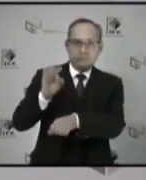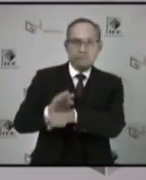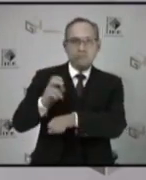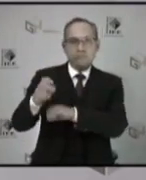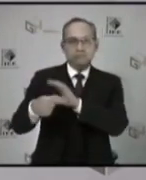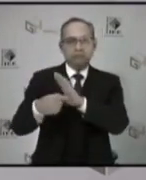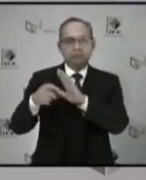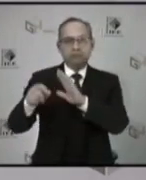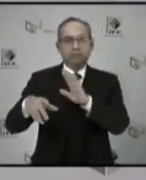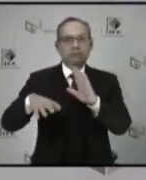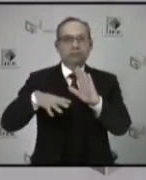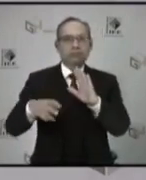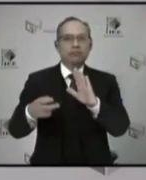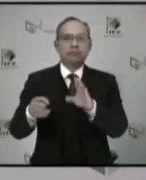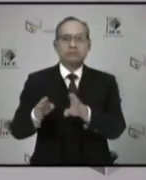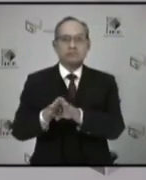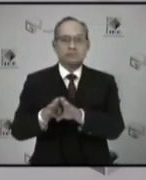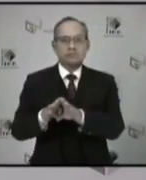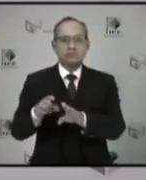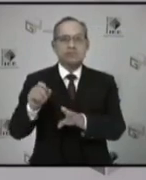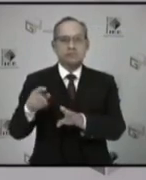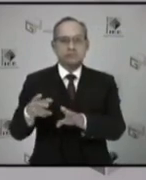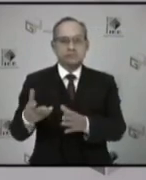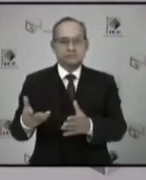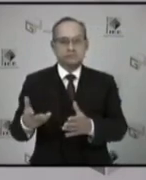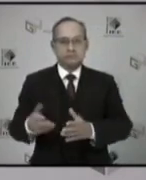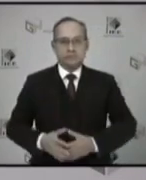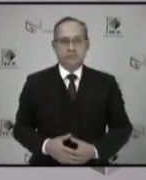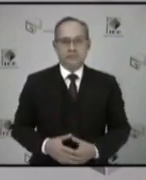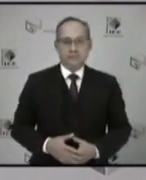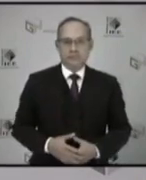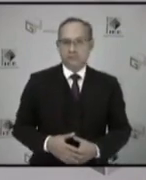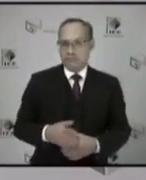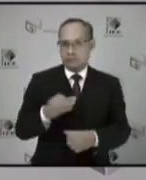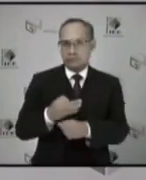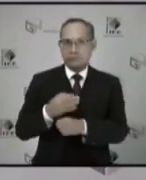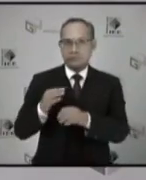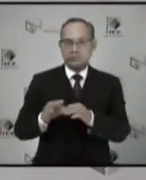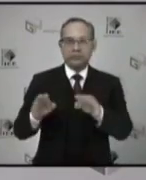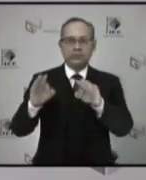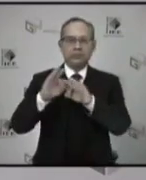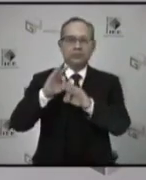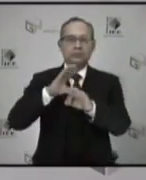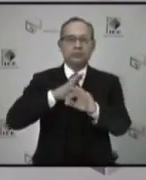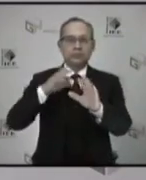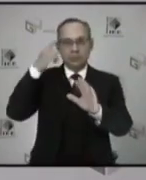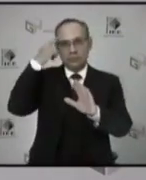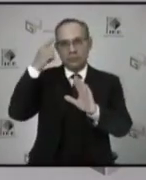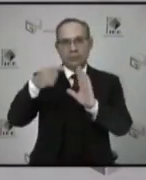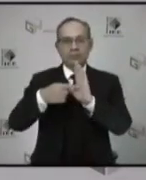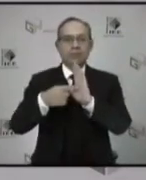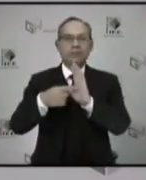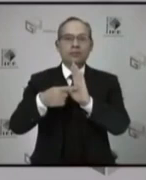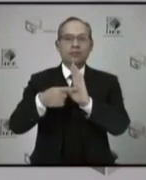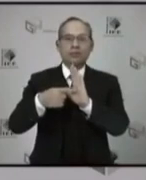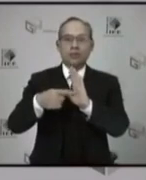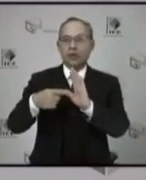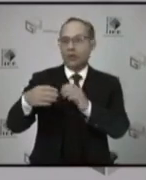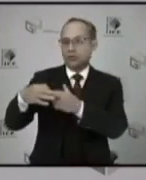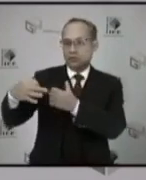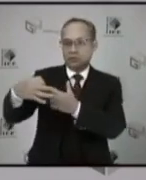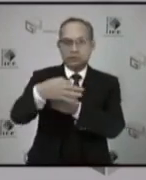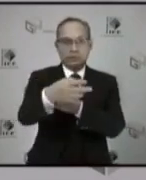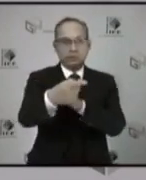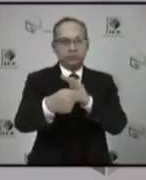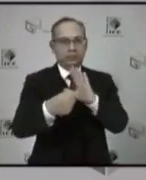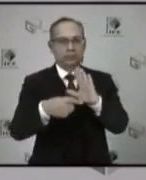sigan tratando como el patio trasero. Es importante también fortalecer los órganos autónomos. Mi convicción democrática